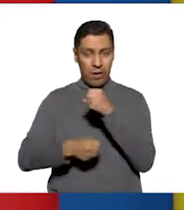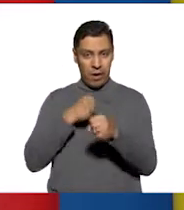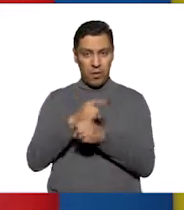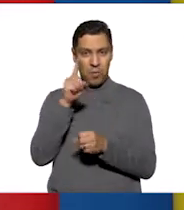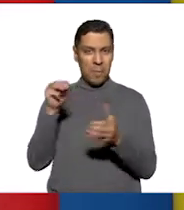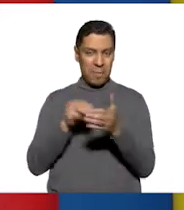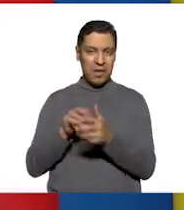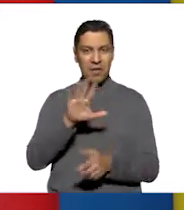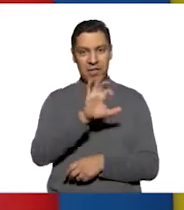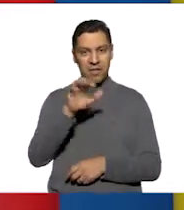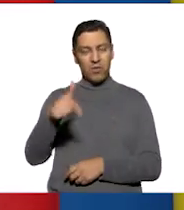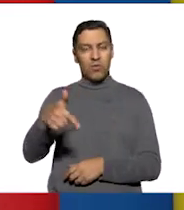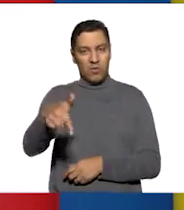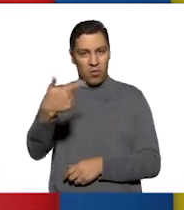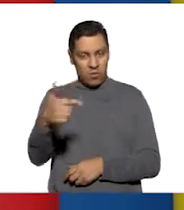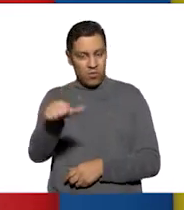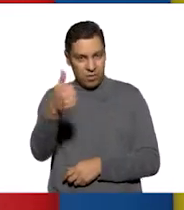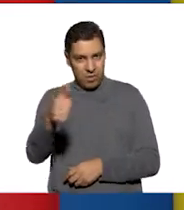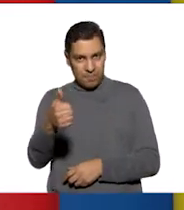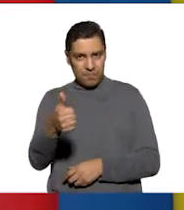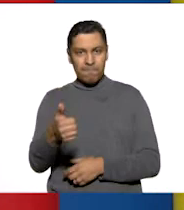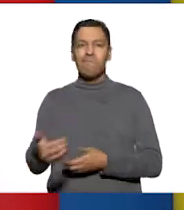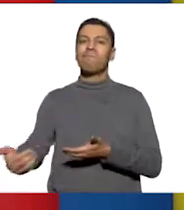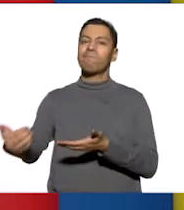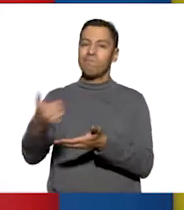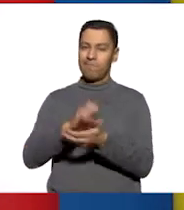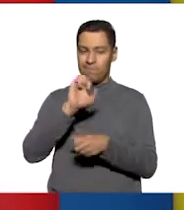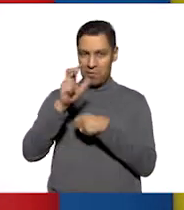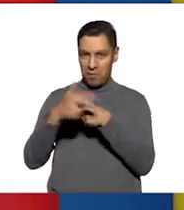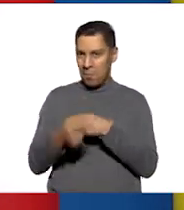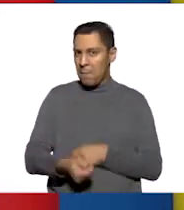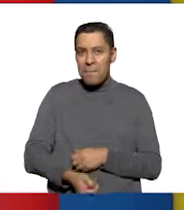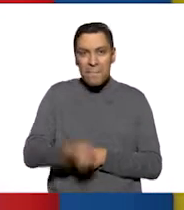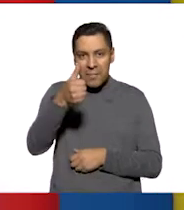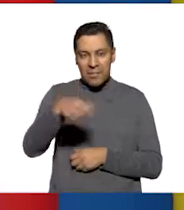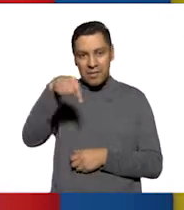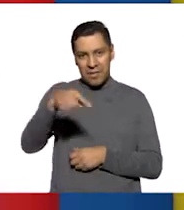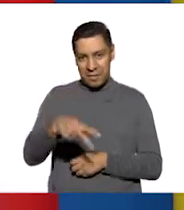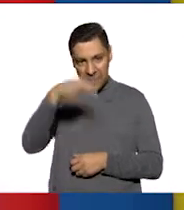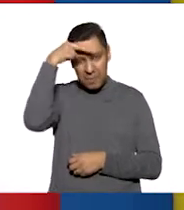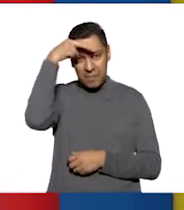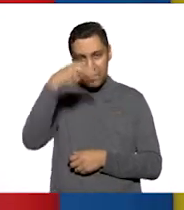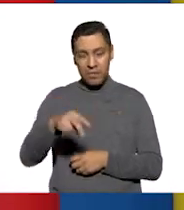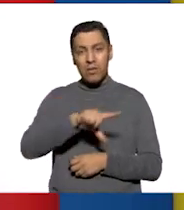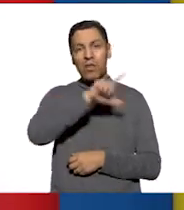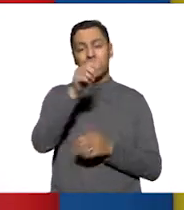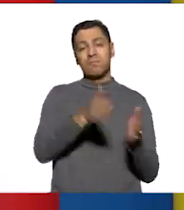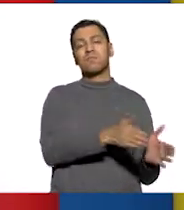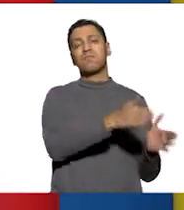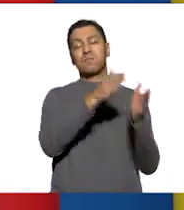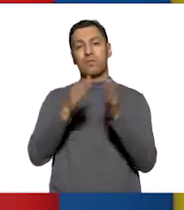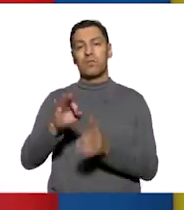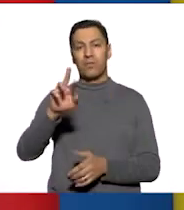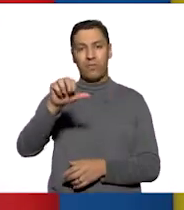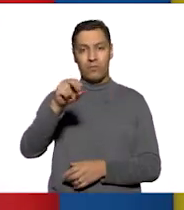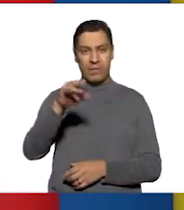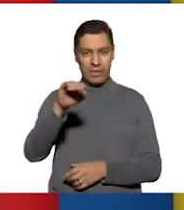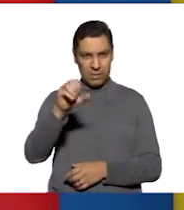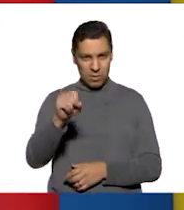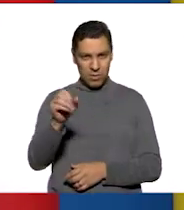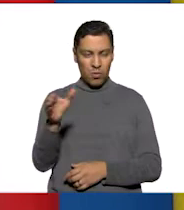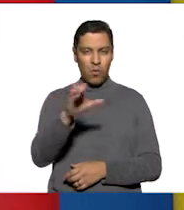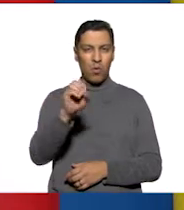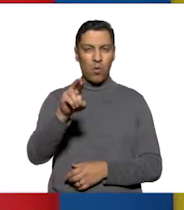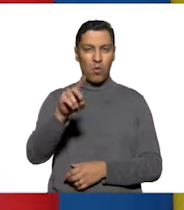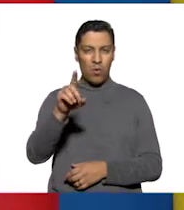y fueron los primeros europeos al llegar al actual territorio mexicano. Después de ellos, llegó Francisco Hernández de Córdoba en